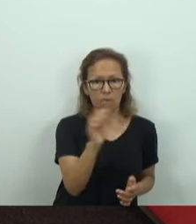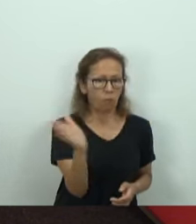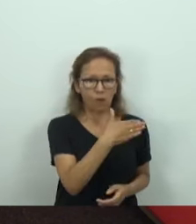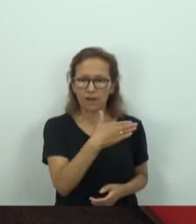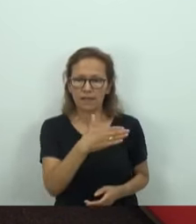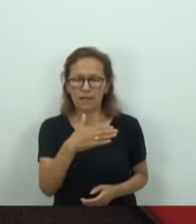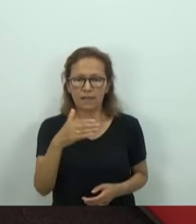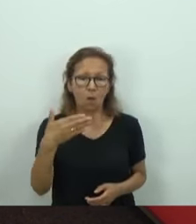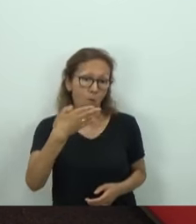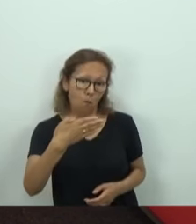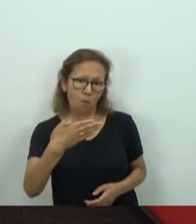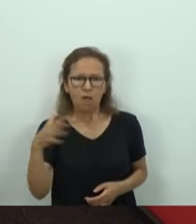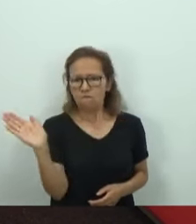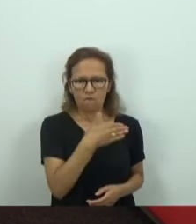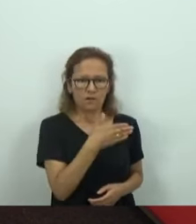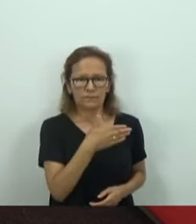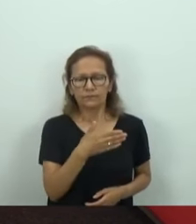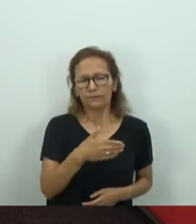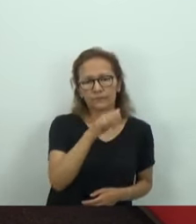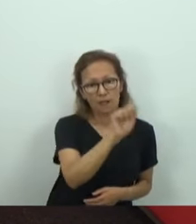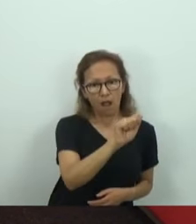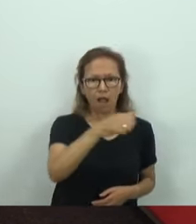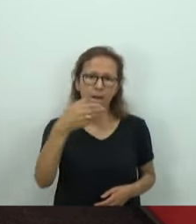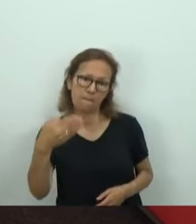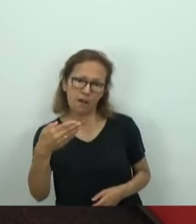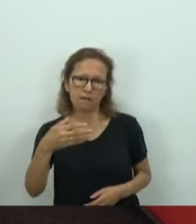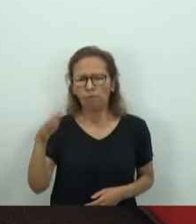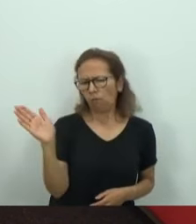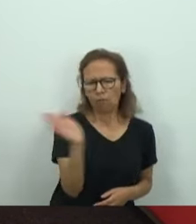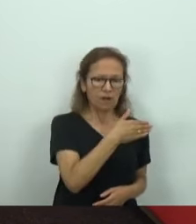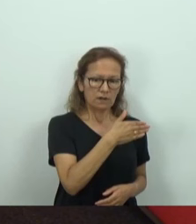ni era AB, ni era cero.